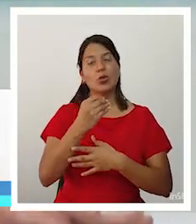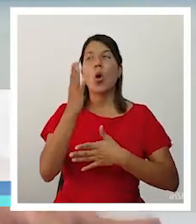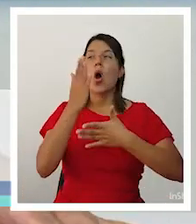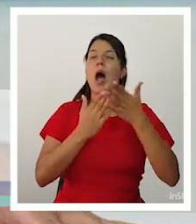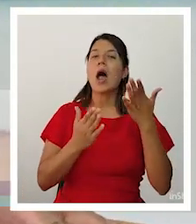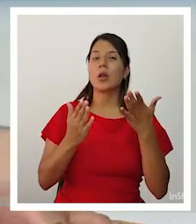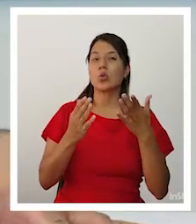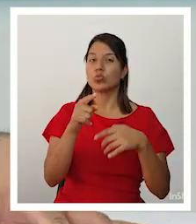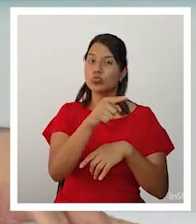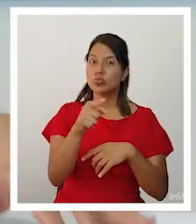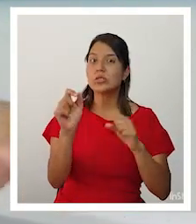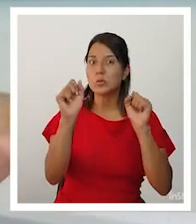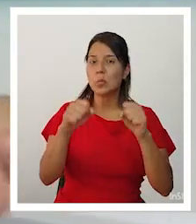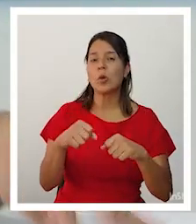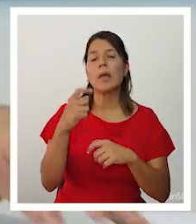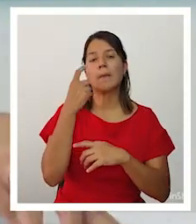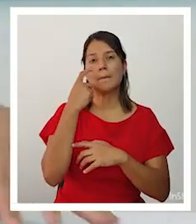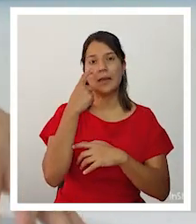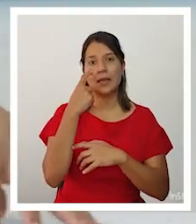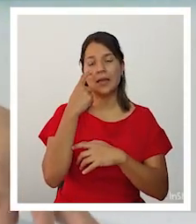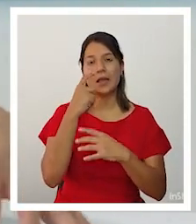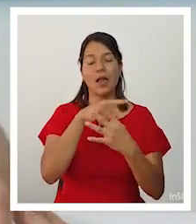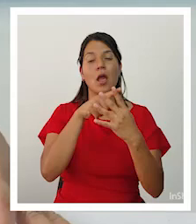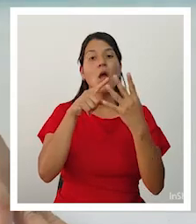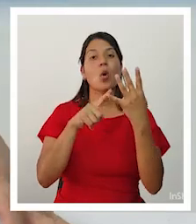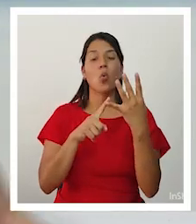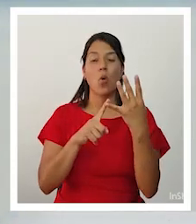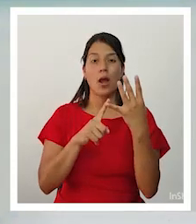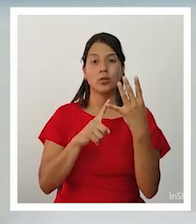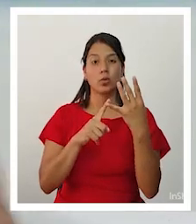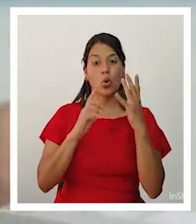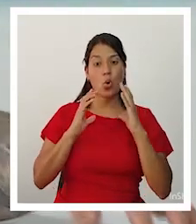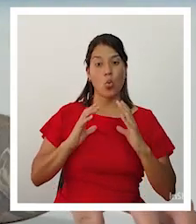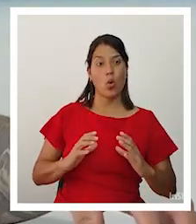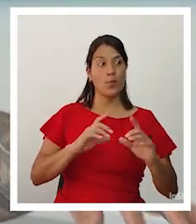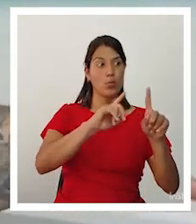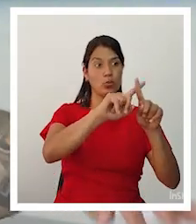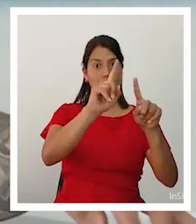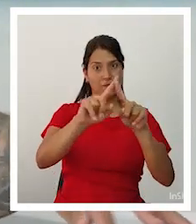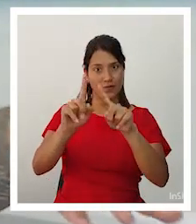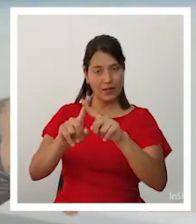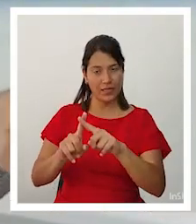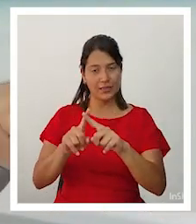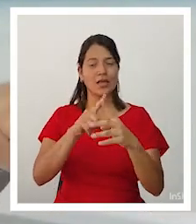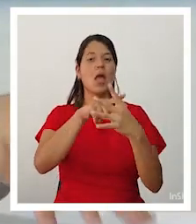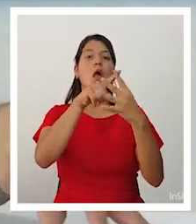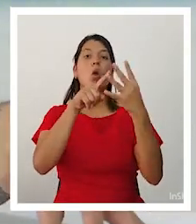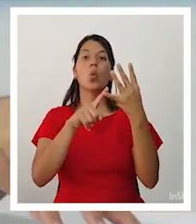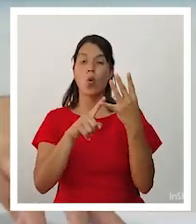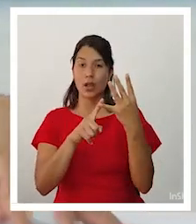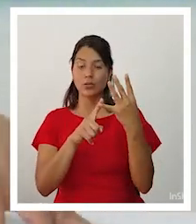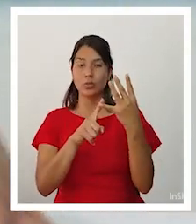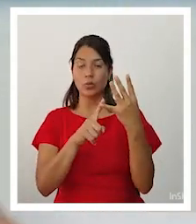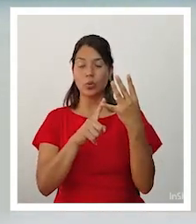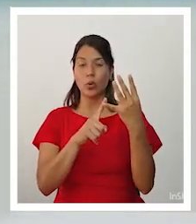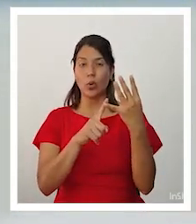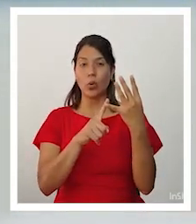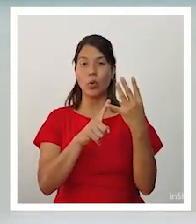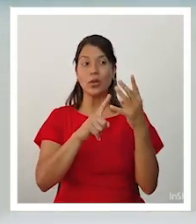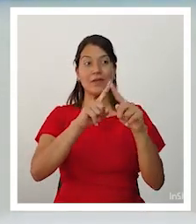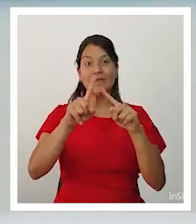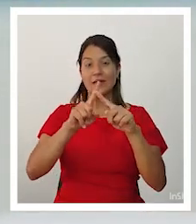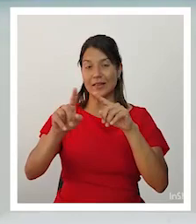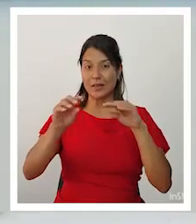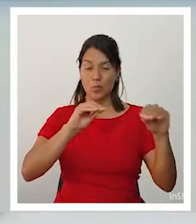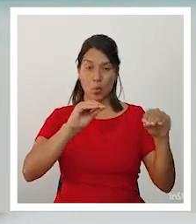cual van a ver 4 cuerpos diversos, van a ver 4 diversos